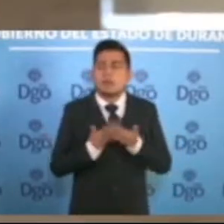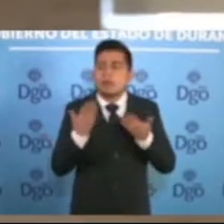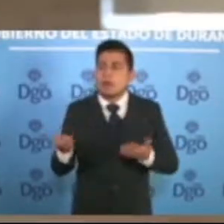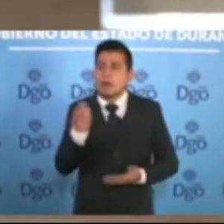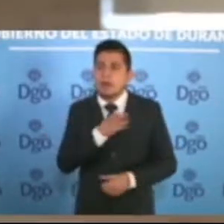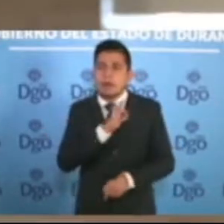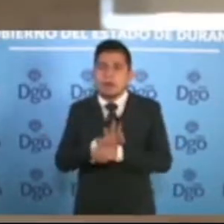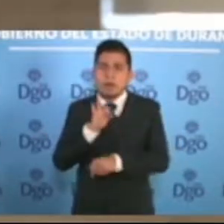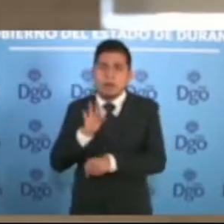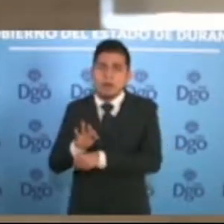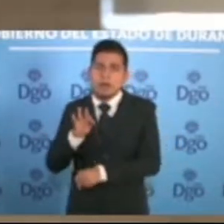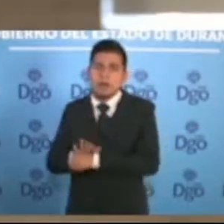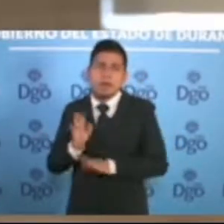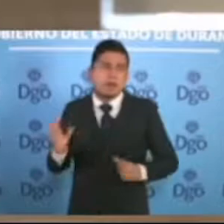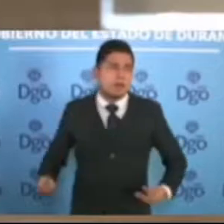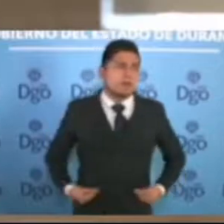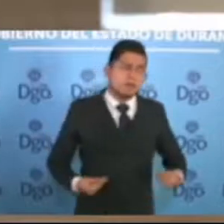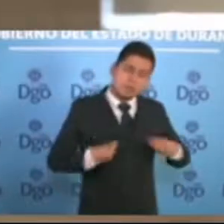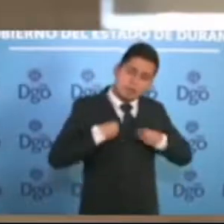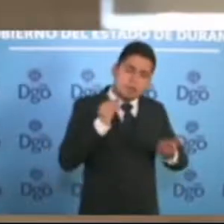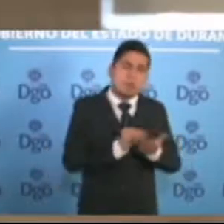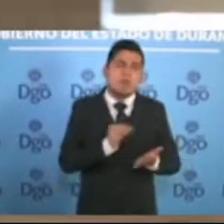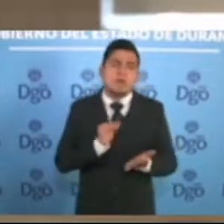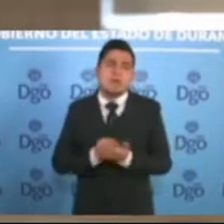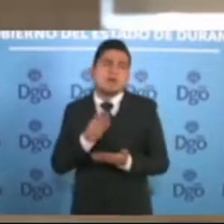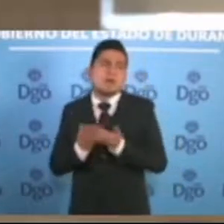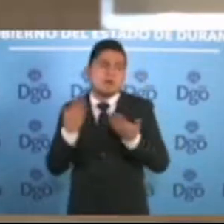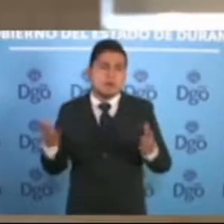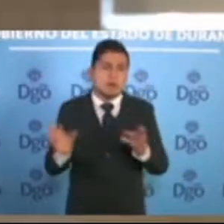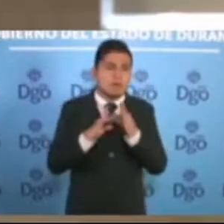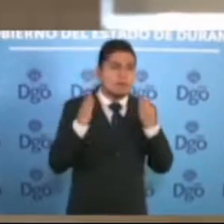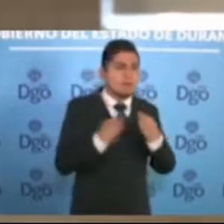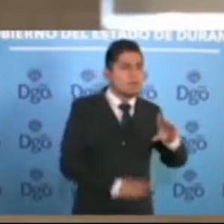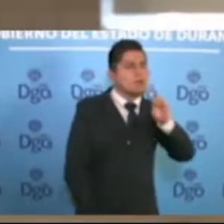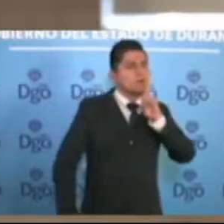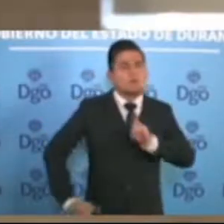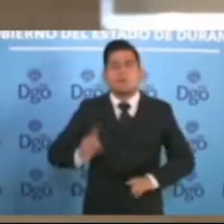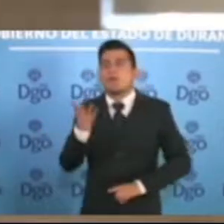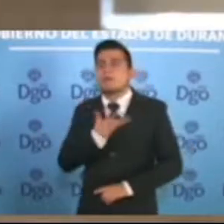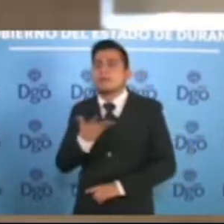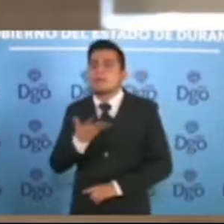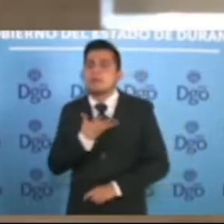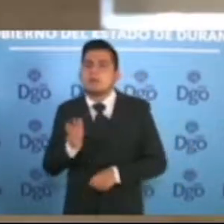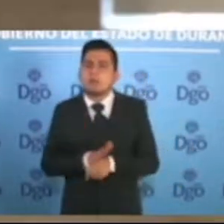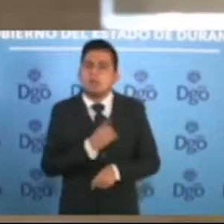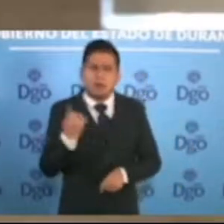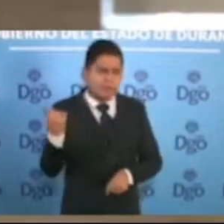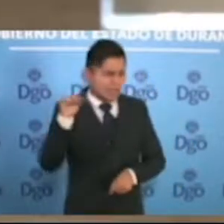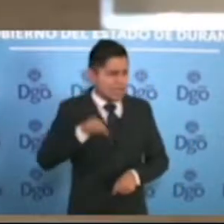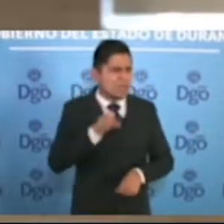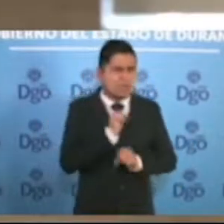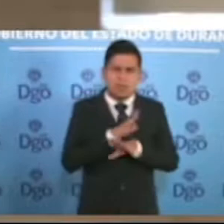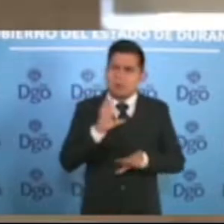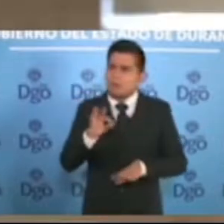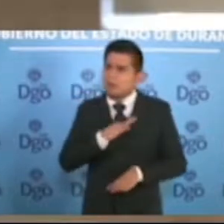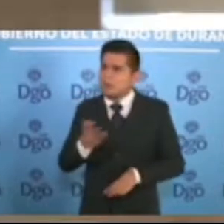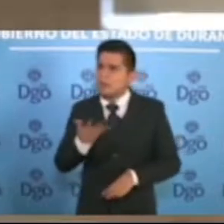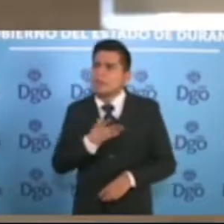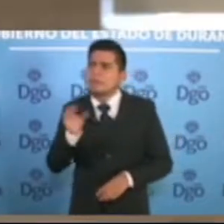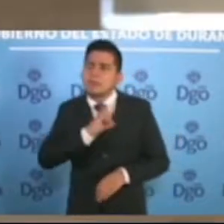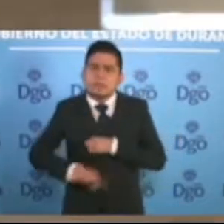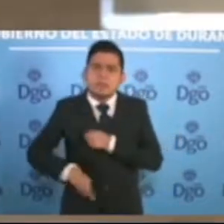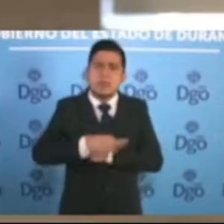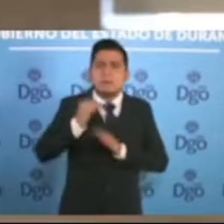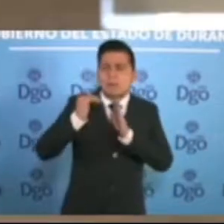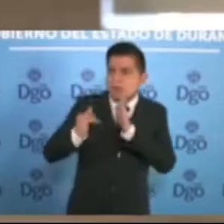respaldo, vivirían todavía en una mayor incertidumbre. Porque está claro que con menos presupuesto